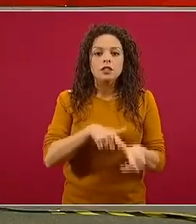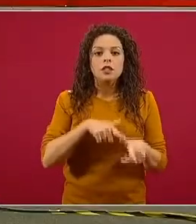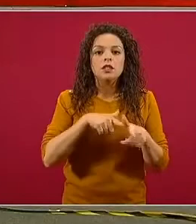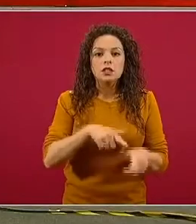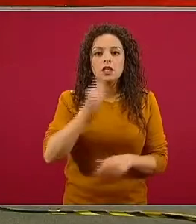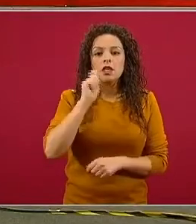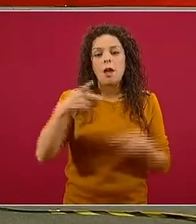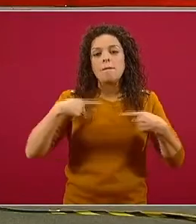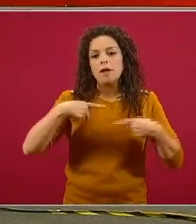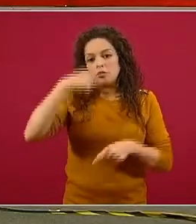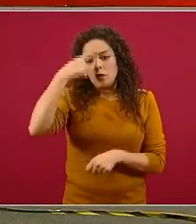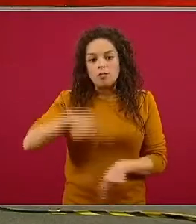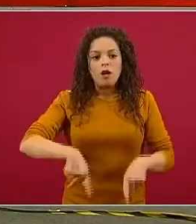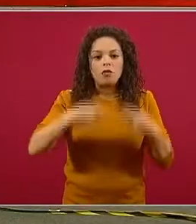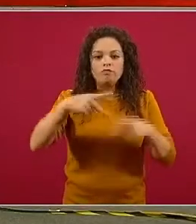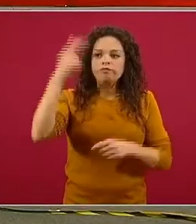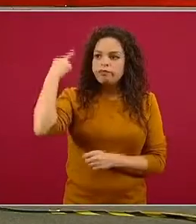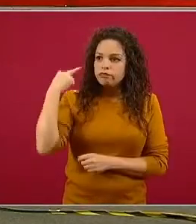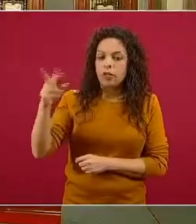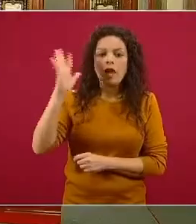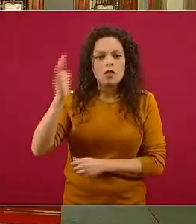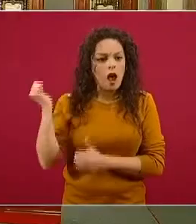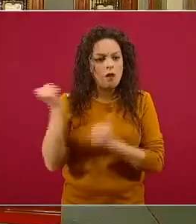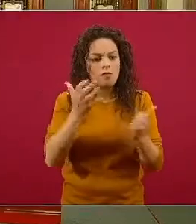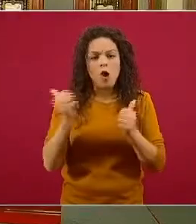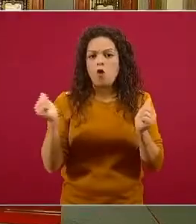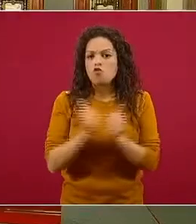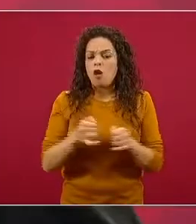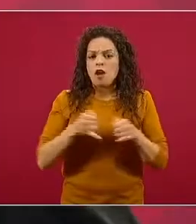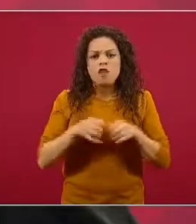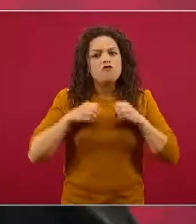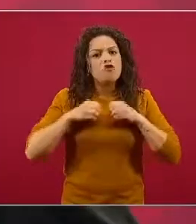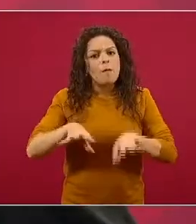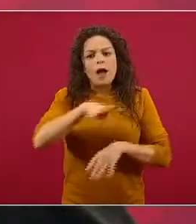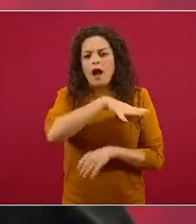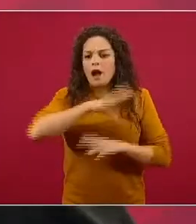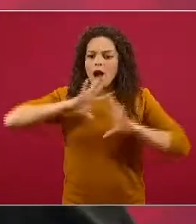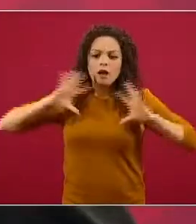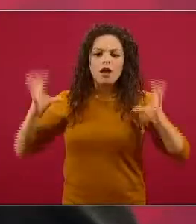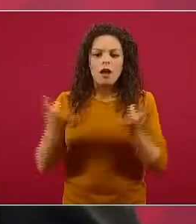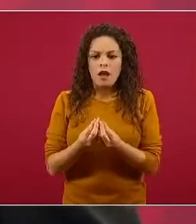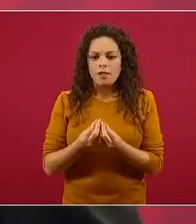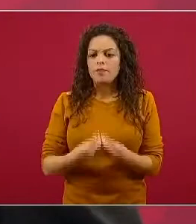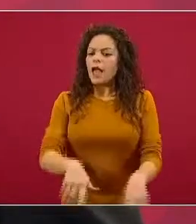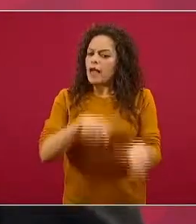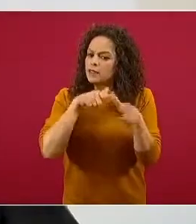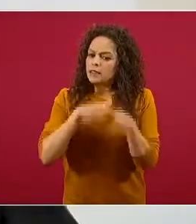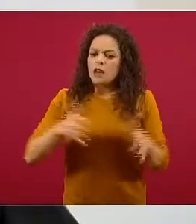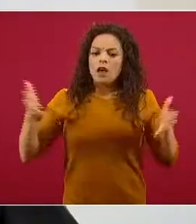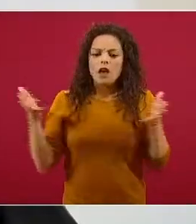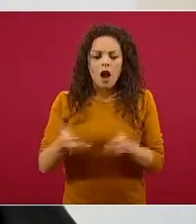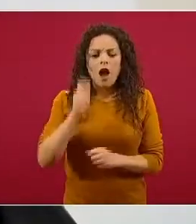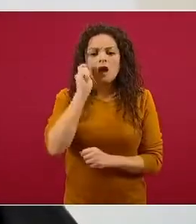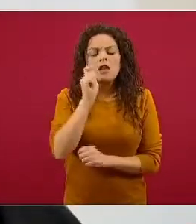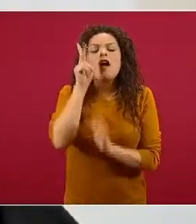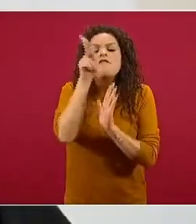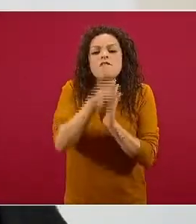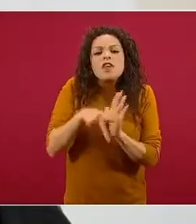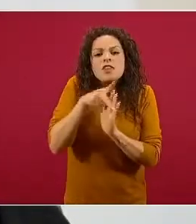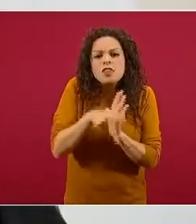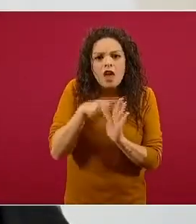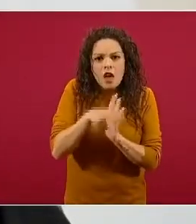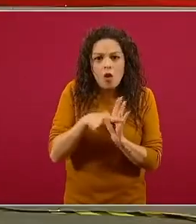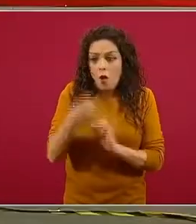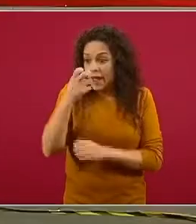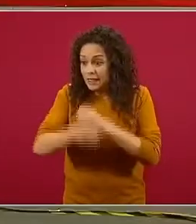les envió la valija turística con la información general, seguimos haciendo los videos. Vamos a terminar